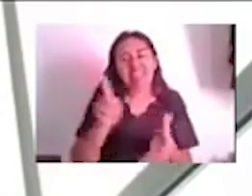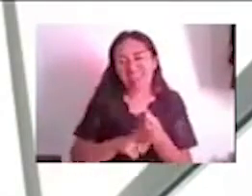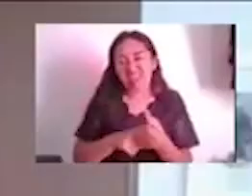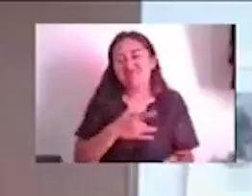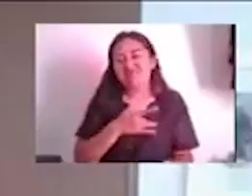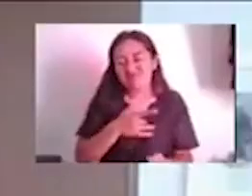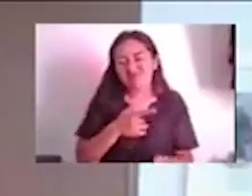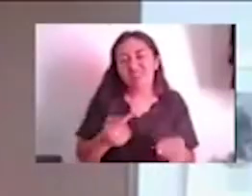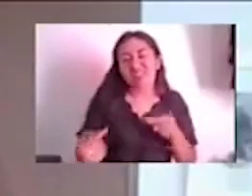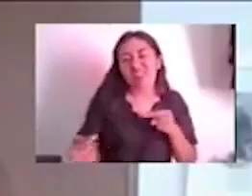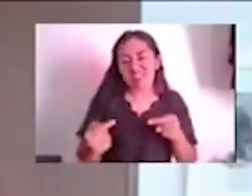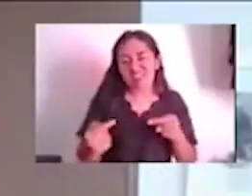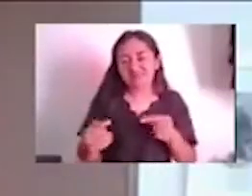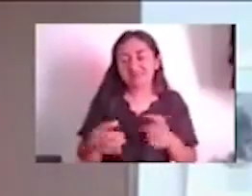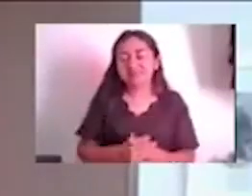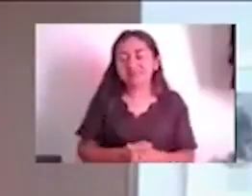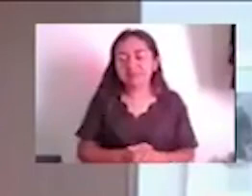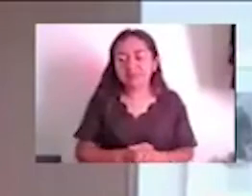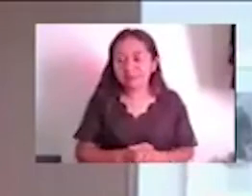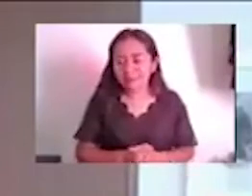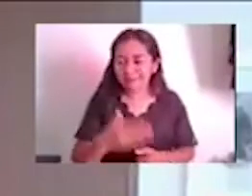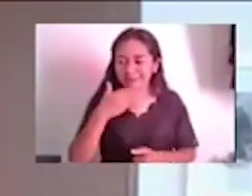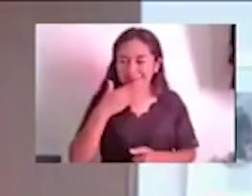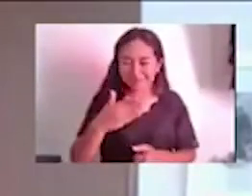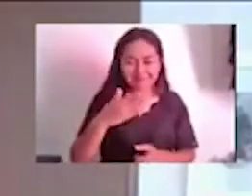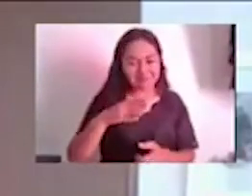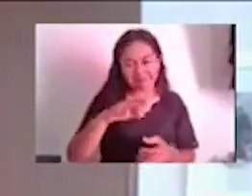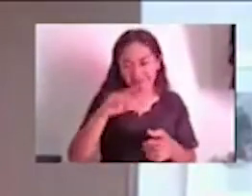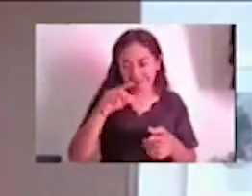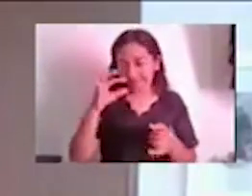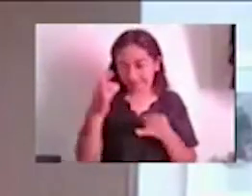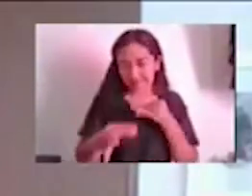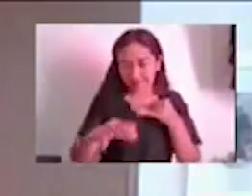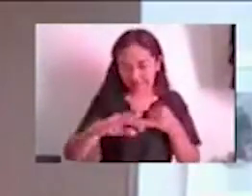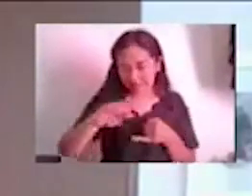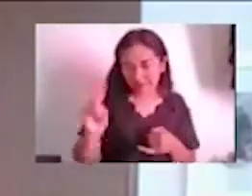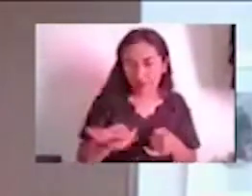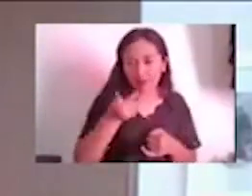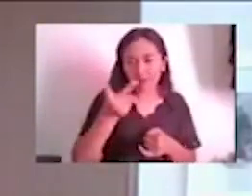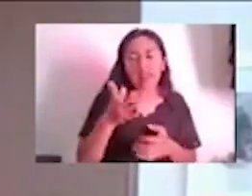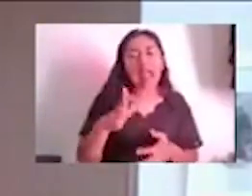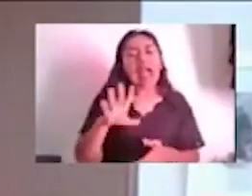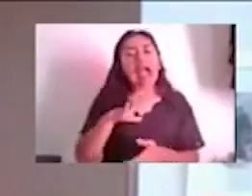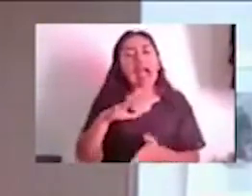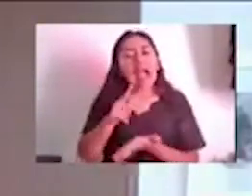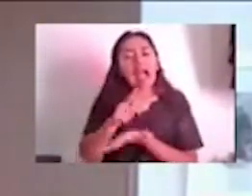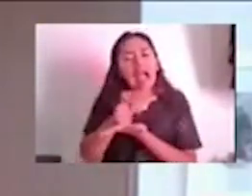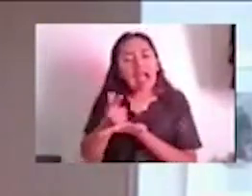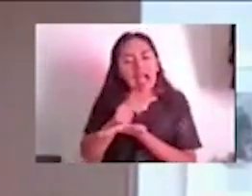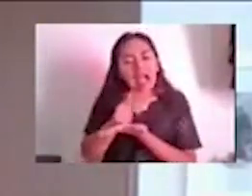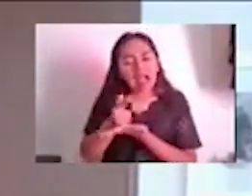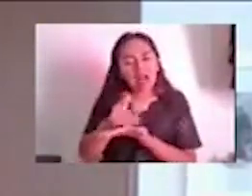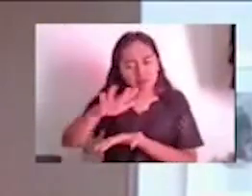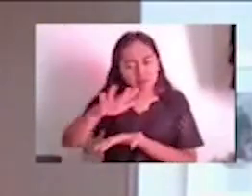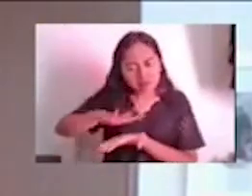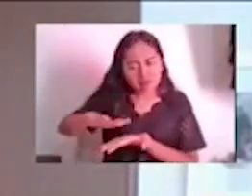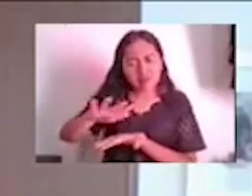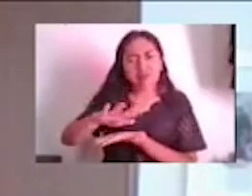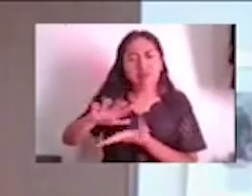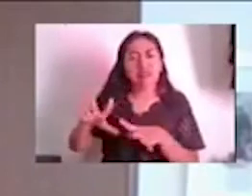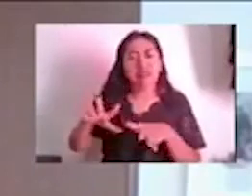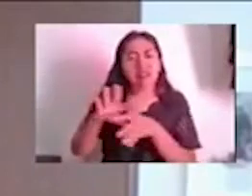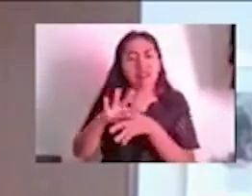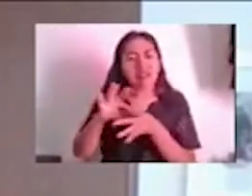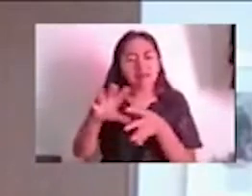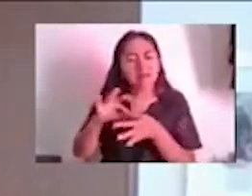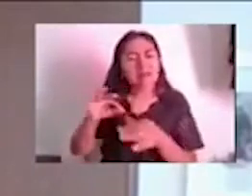Y una última también de Cintia nos dice, hay versiones que hablan de que en este islote había colonos de